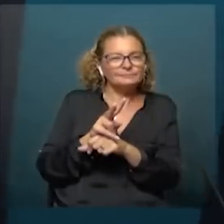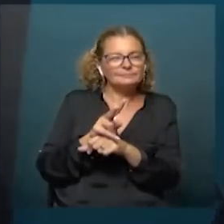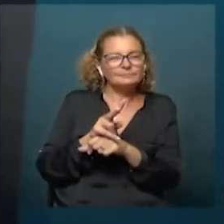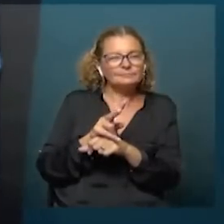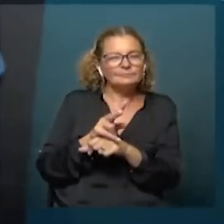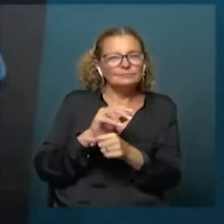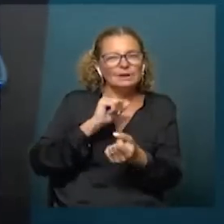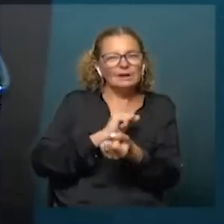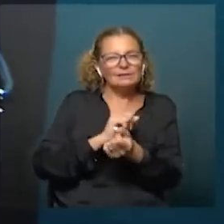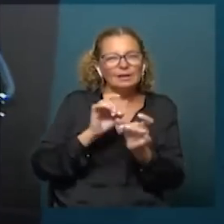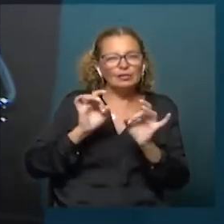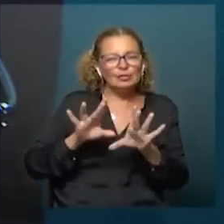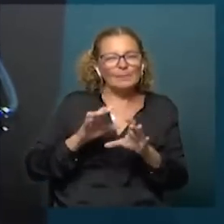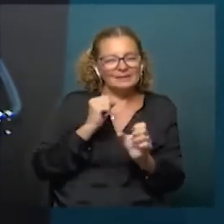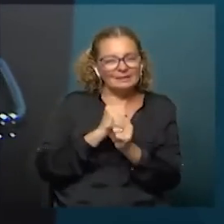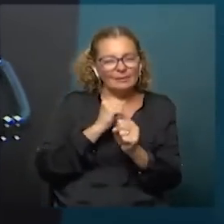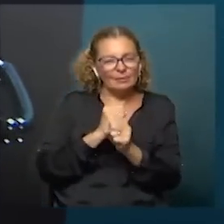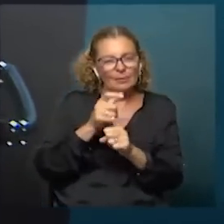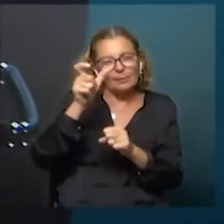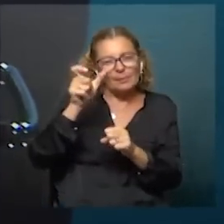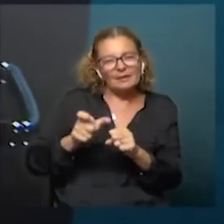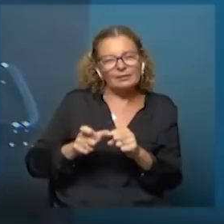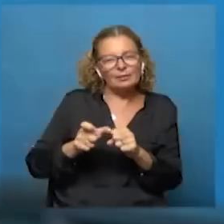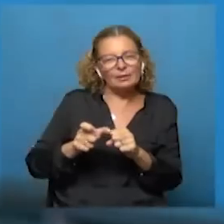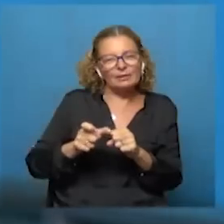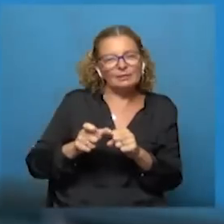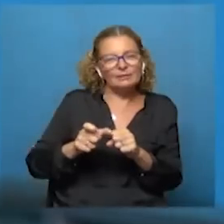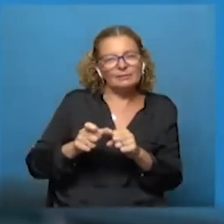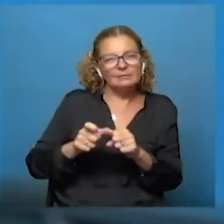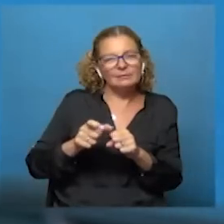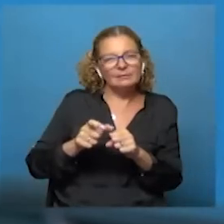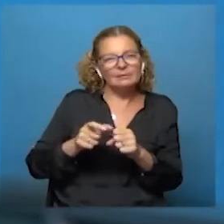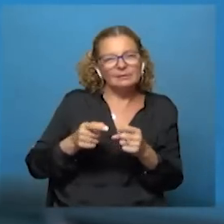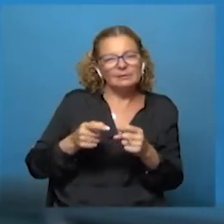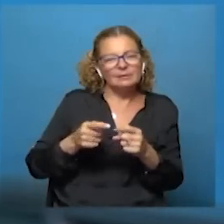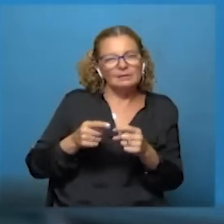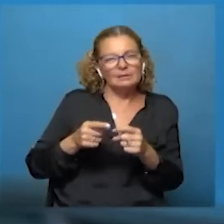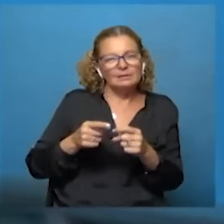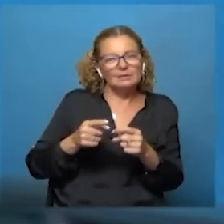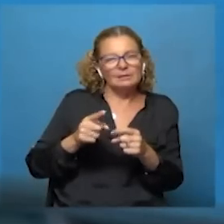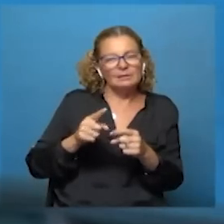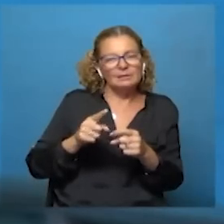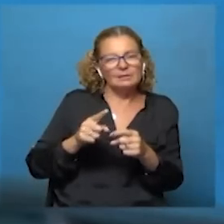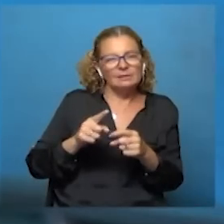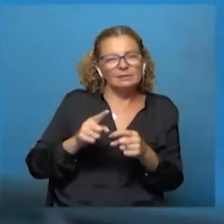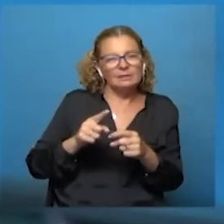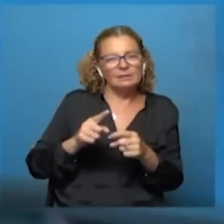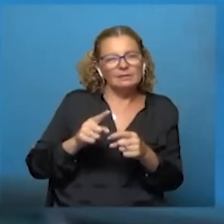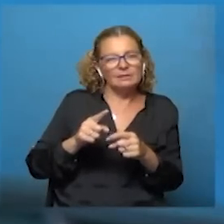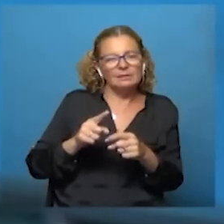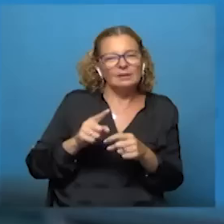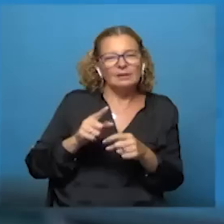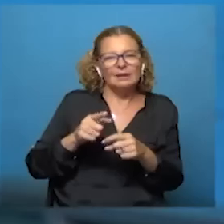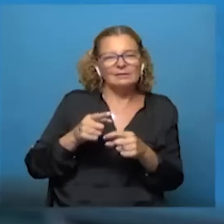gestionada solo por personas civiles a 15 cuadras de la peor cárcel de